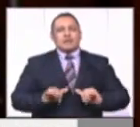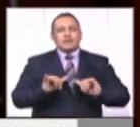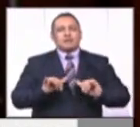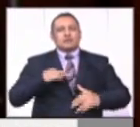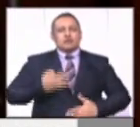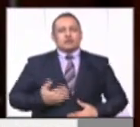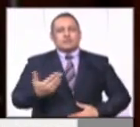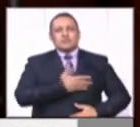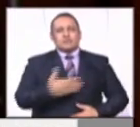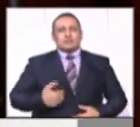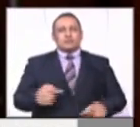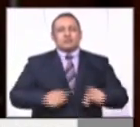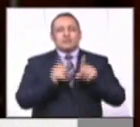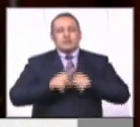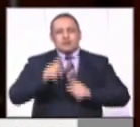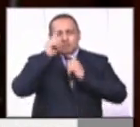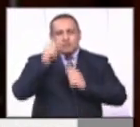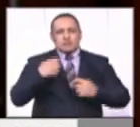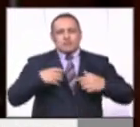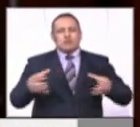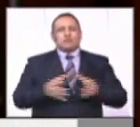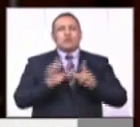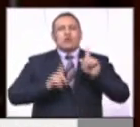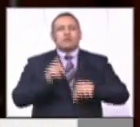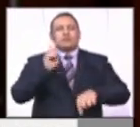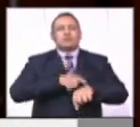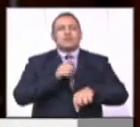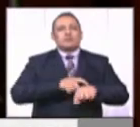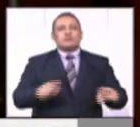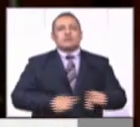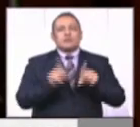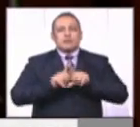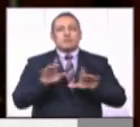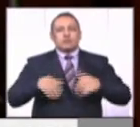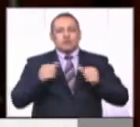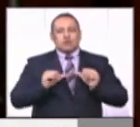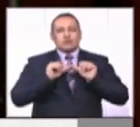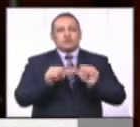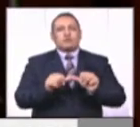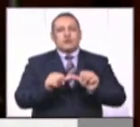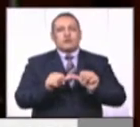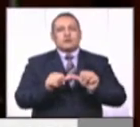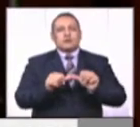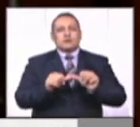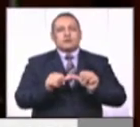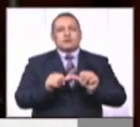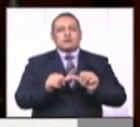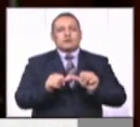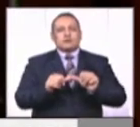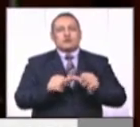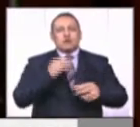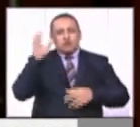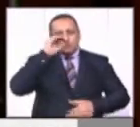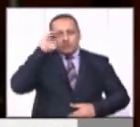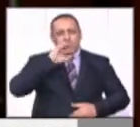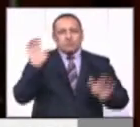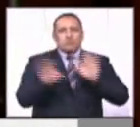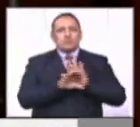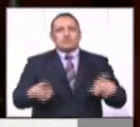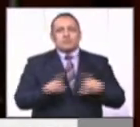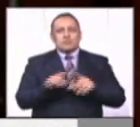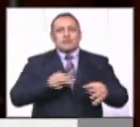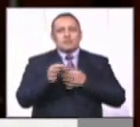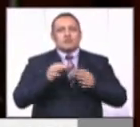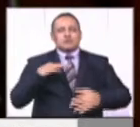presidente y por supuesto con la viene mi bancada en algún momento voy a poder seguir eh eh opinando pero les